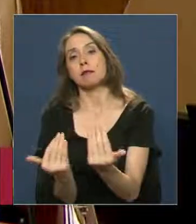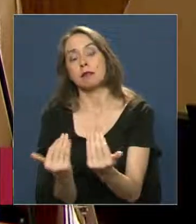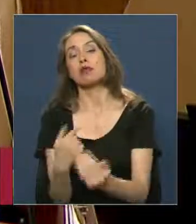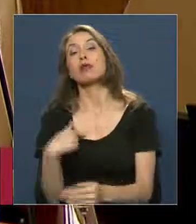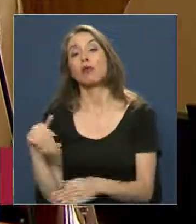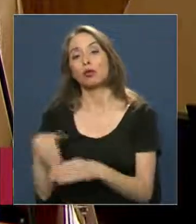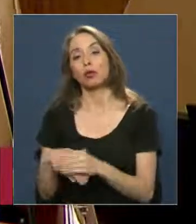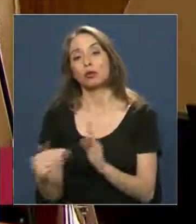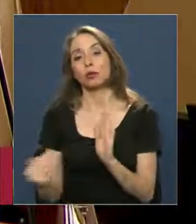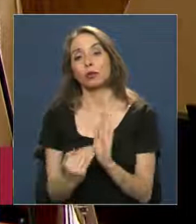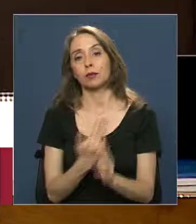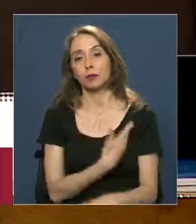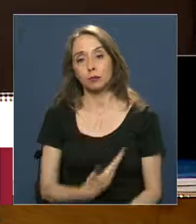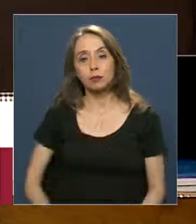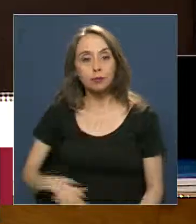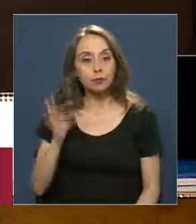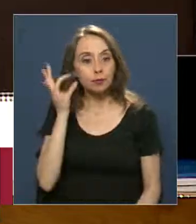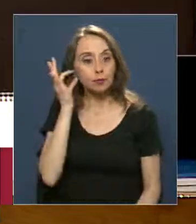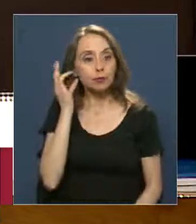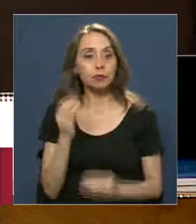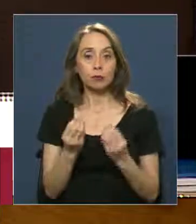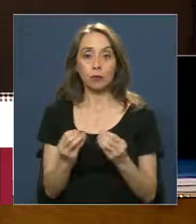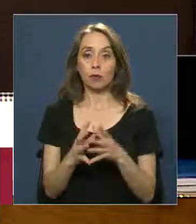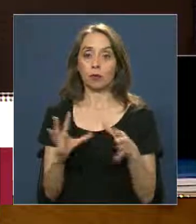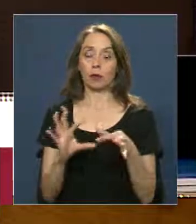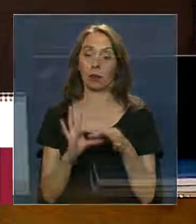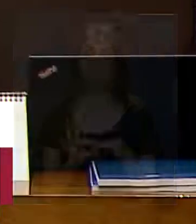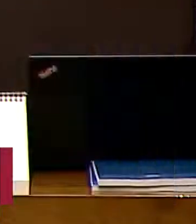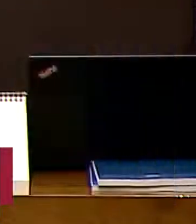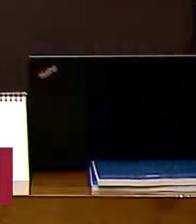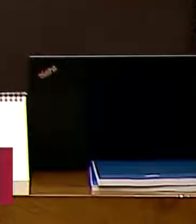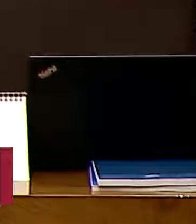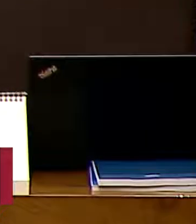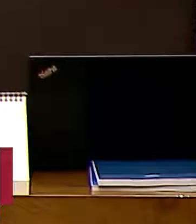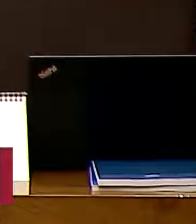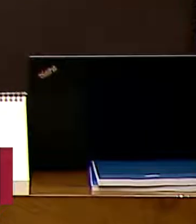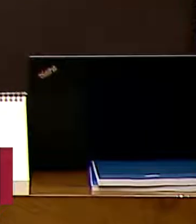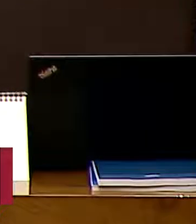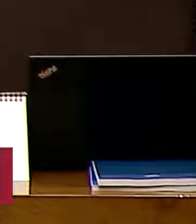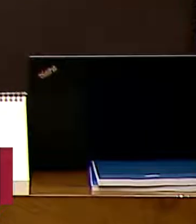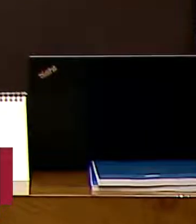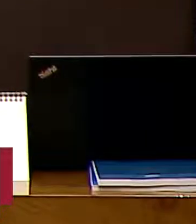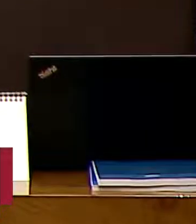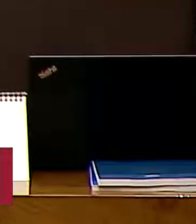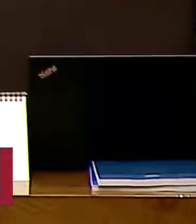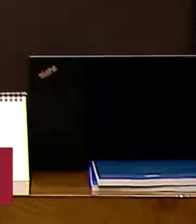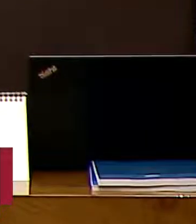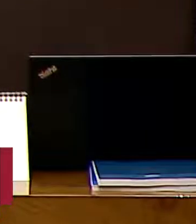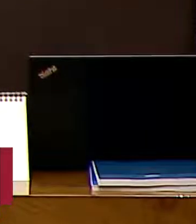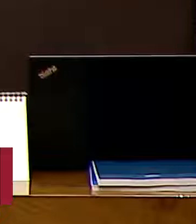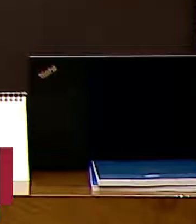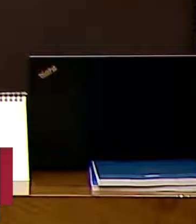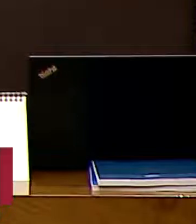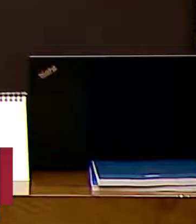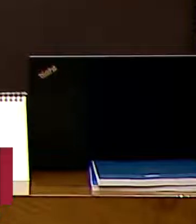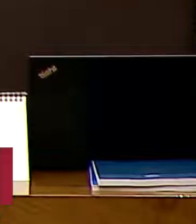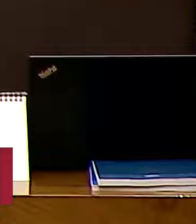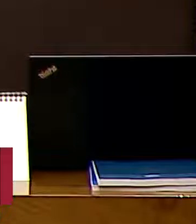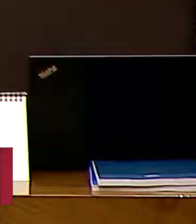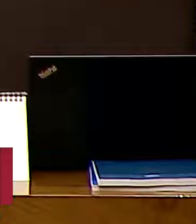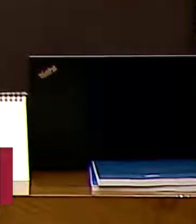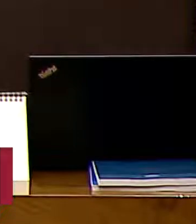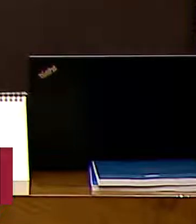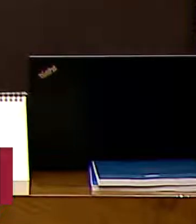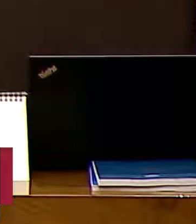presidente. Muy bien, muchas gracias, diputado René Zaffirio. Aprovechamos de saludar al ministro de Justicia y